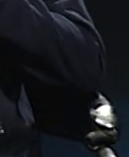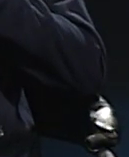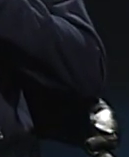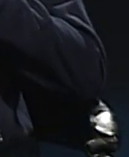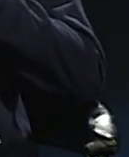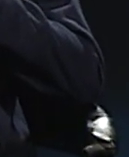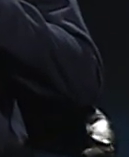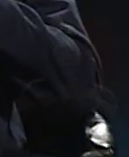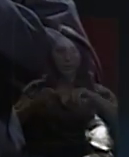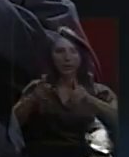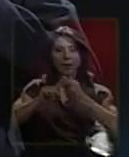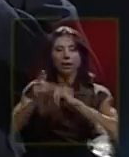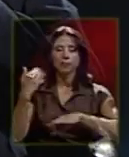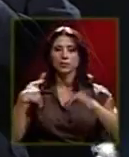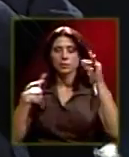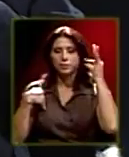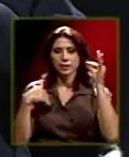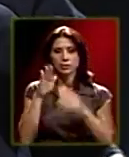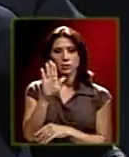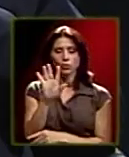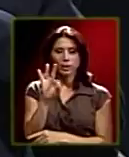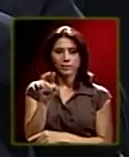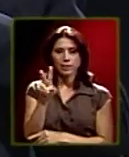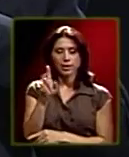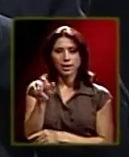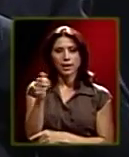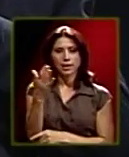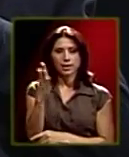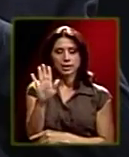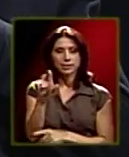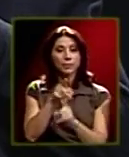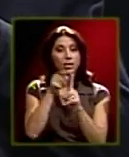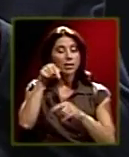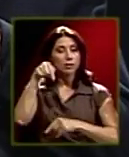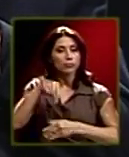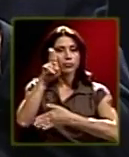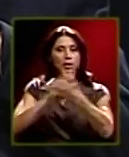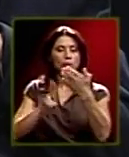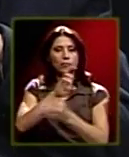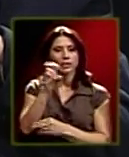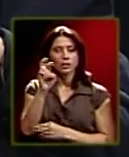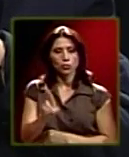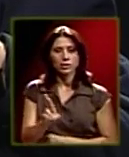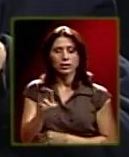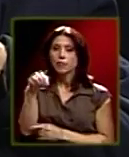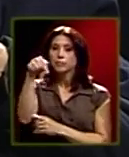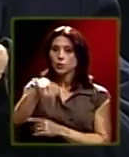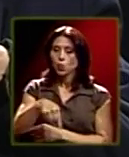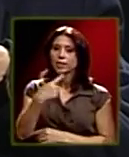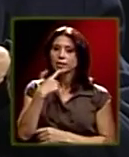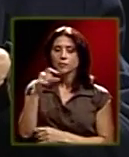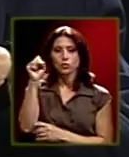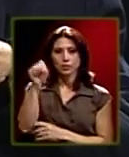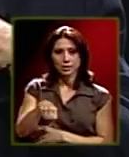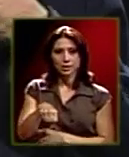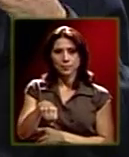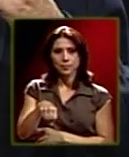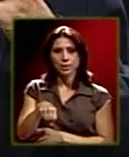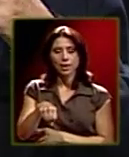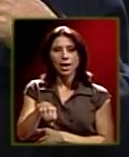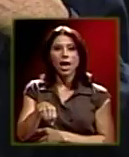Buenas noches, amigas y amigos de SUTV, Canal 15, desde la Universidad de Costa Rica, donde hoy le decimos sí